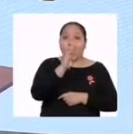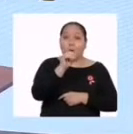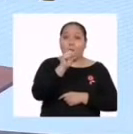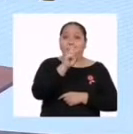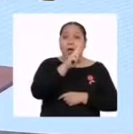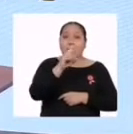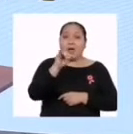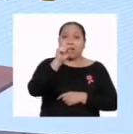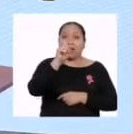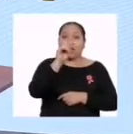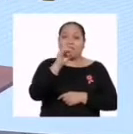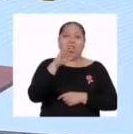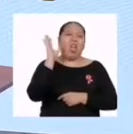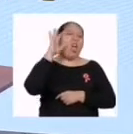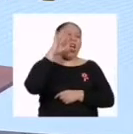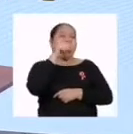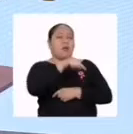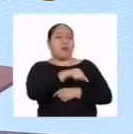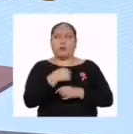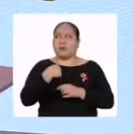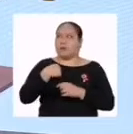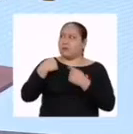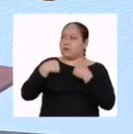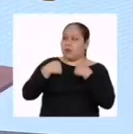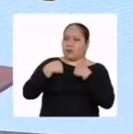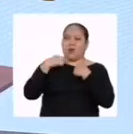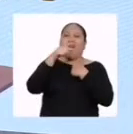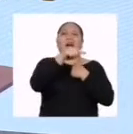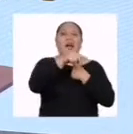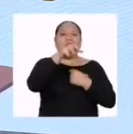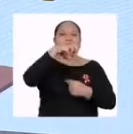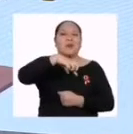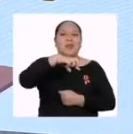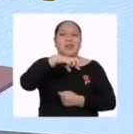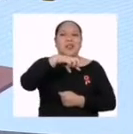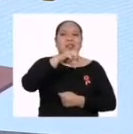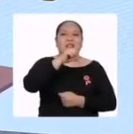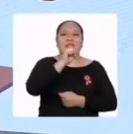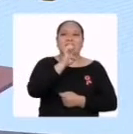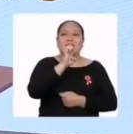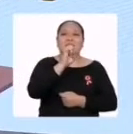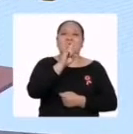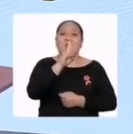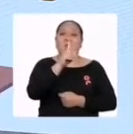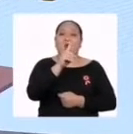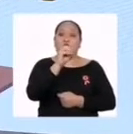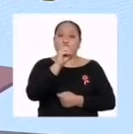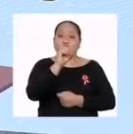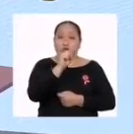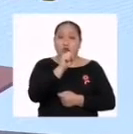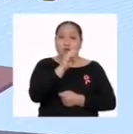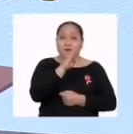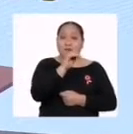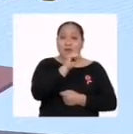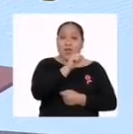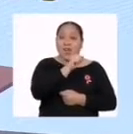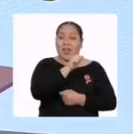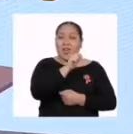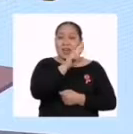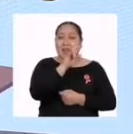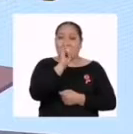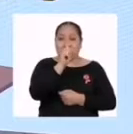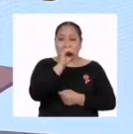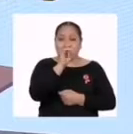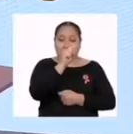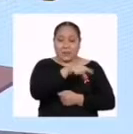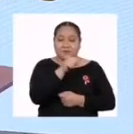Por un momento pensé que los abucheos eran para mí, pero es para los pseudobarristas. Muy bien, la causa de estos actos vandálicos